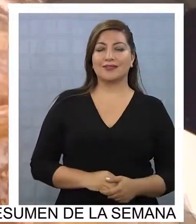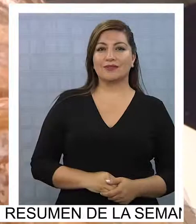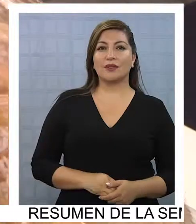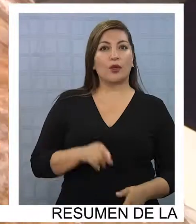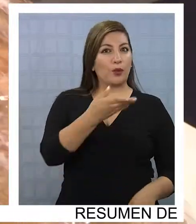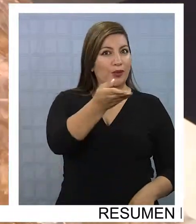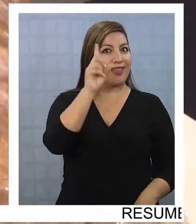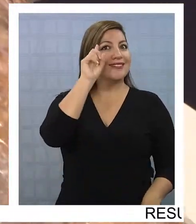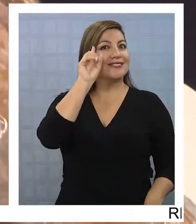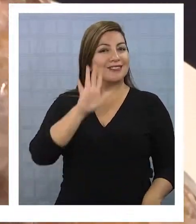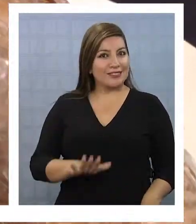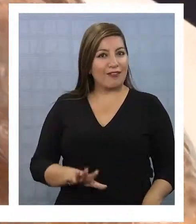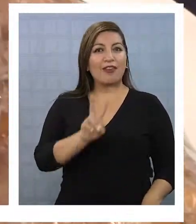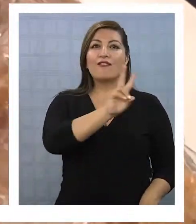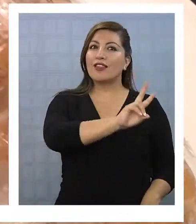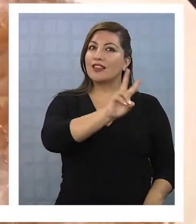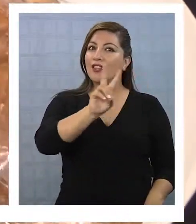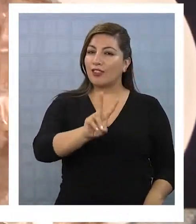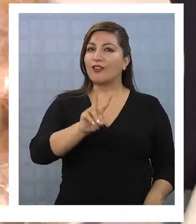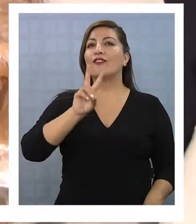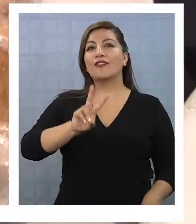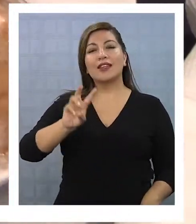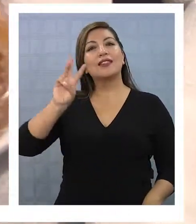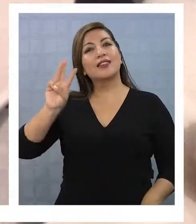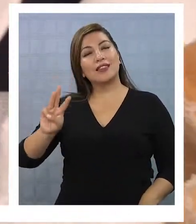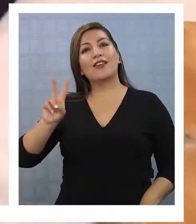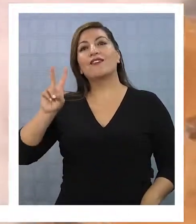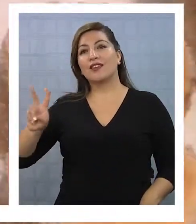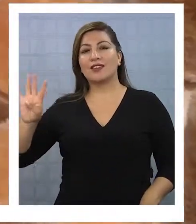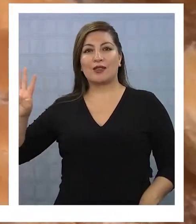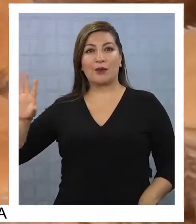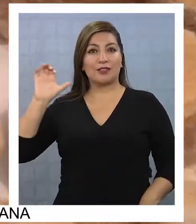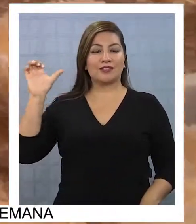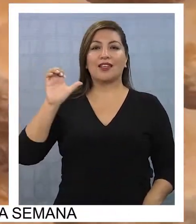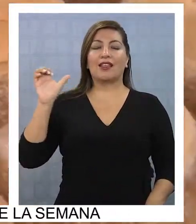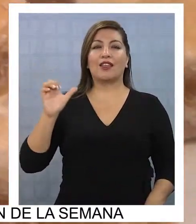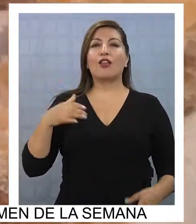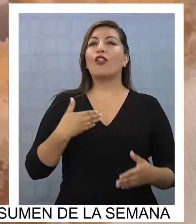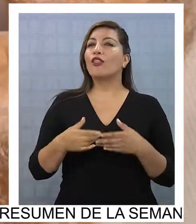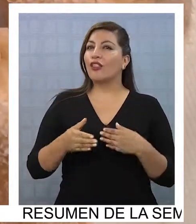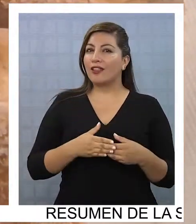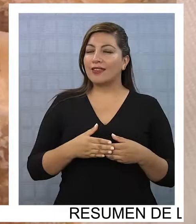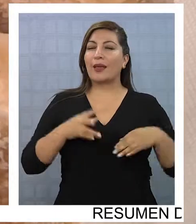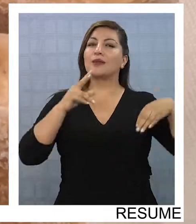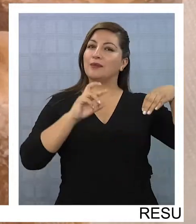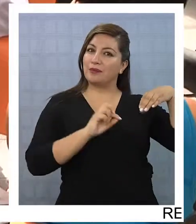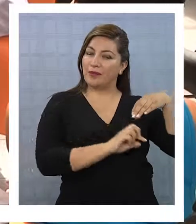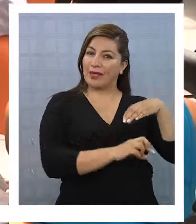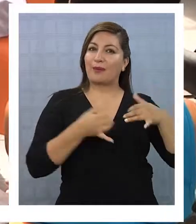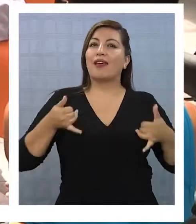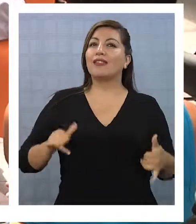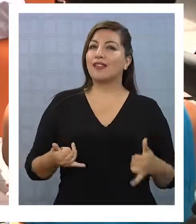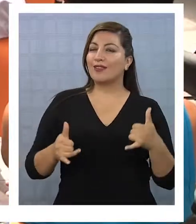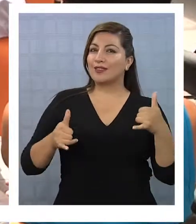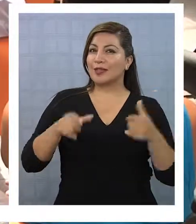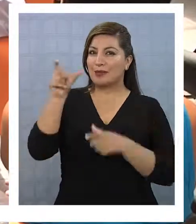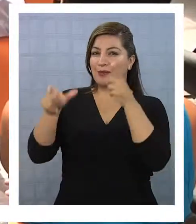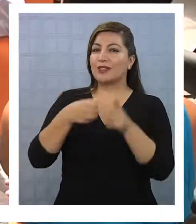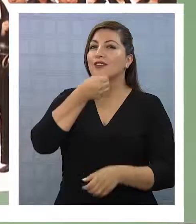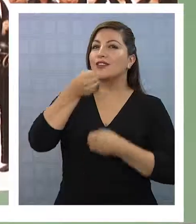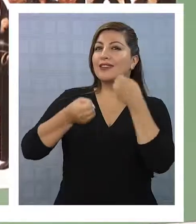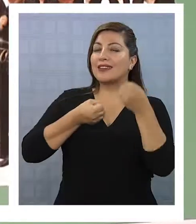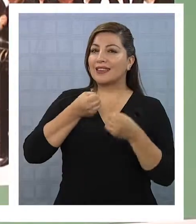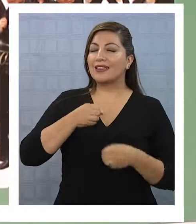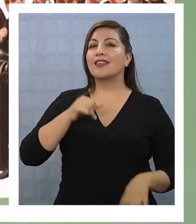Ya lo sabe, 22, 23 y 24 de enero, la cita es en Pica, para disfrutar de artistas